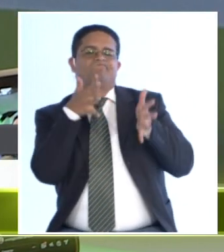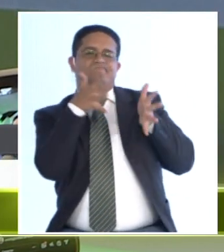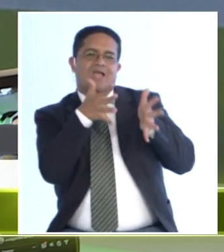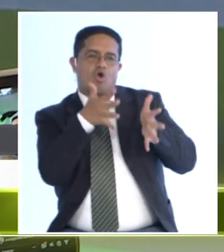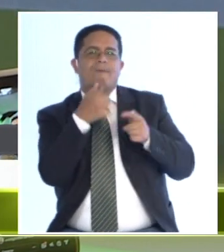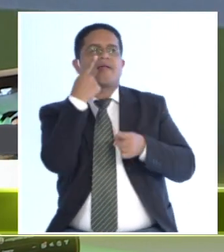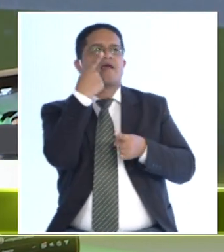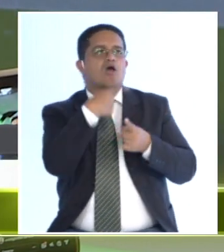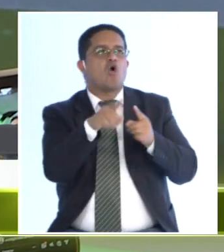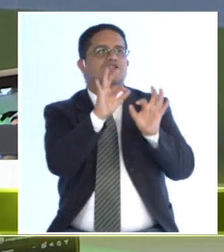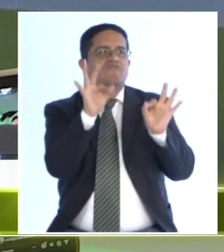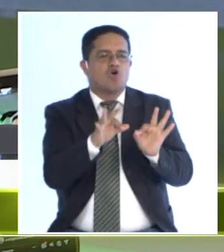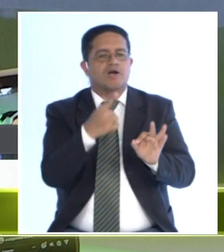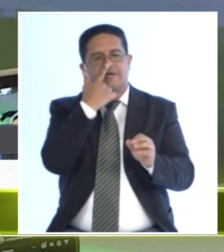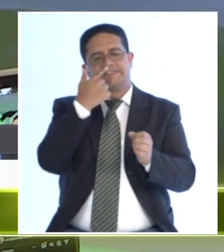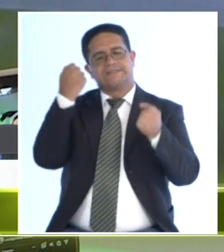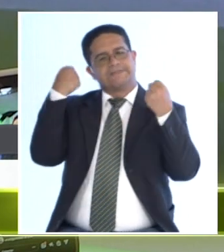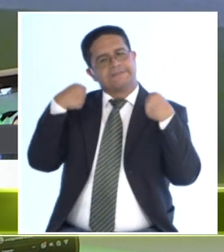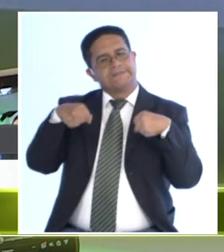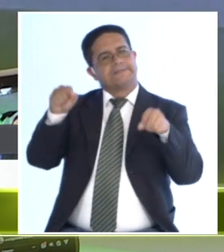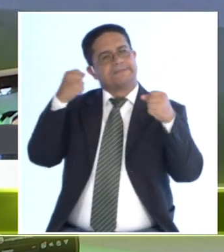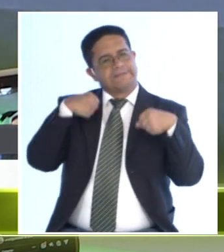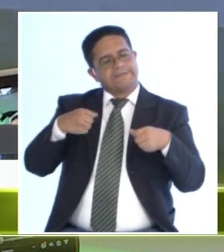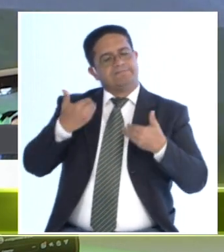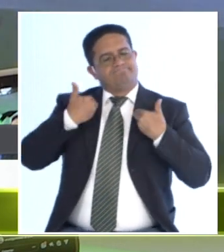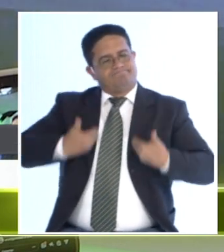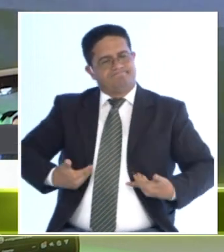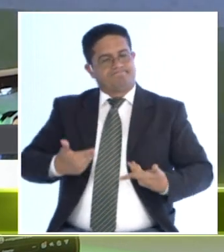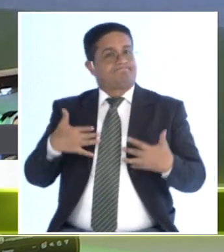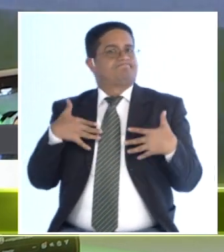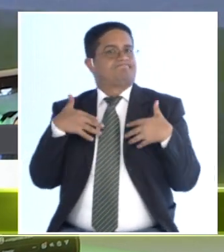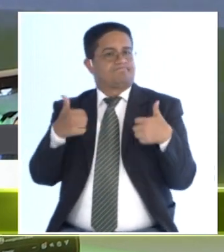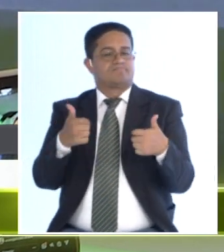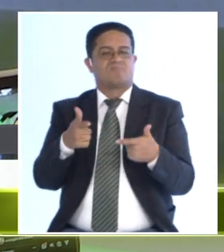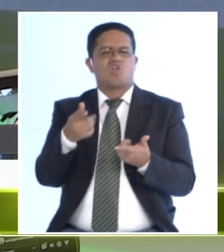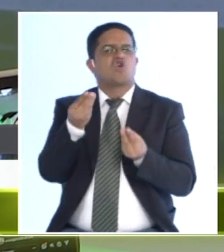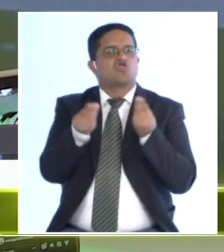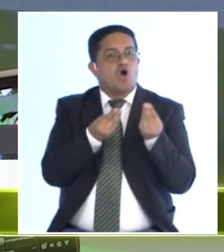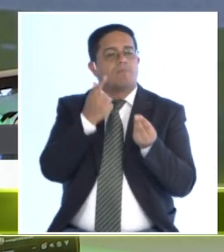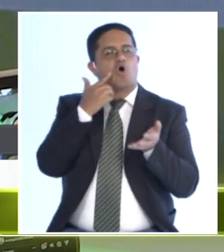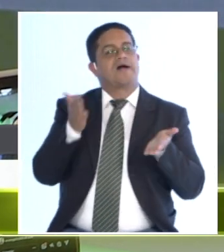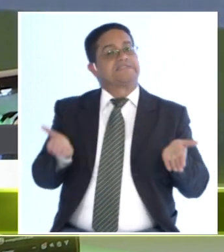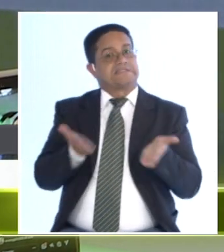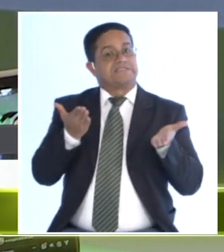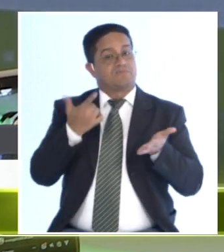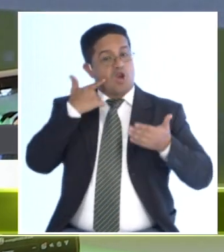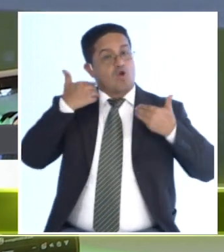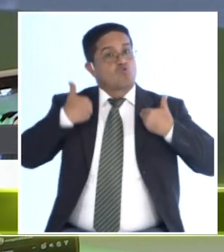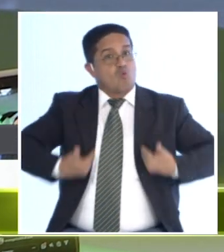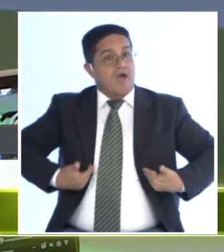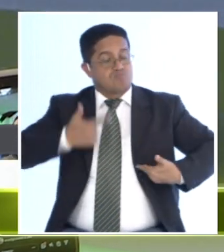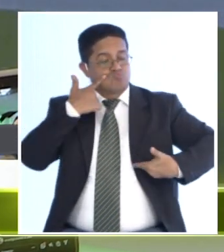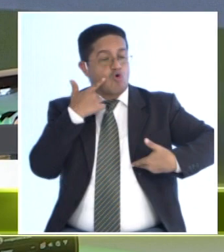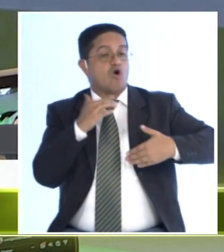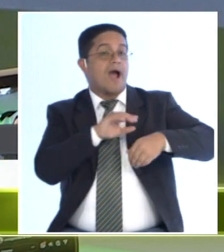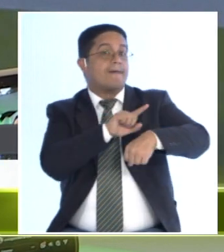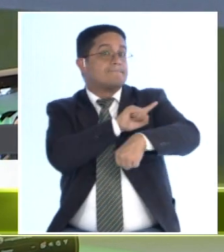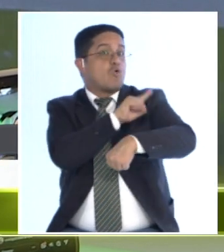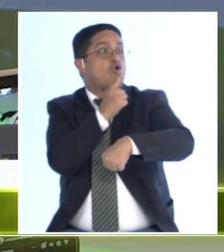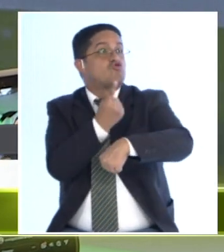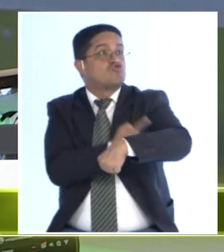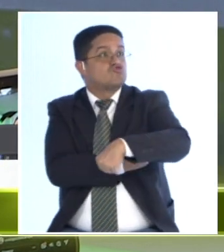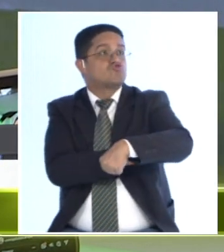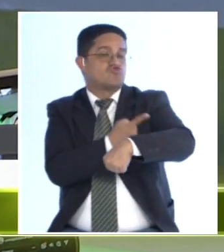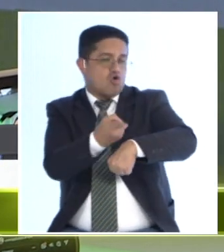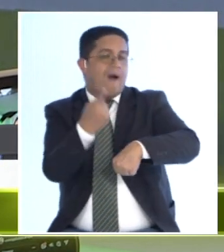son de terapia física y rehabilitación. ¿Cuál es el objetivo de la terapia? Estimular al cuerpo y al músculo a que llegue suficiente